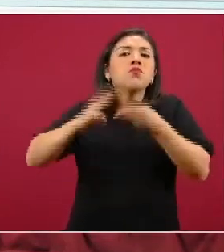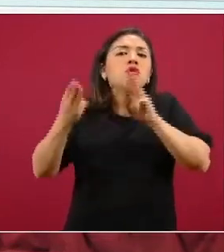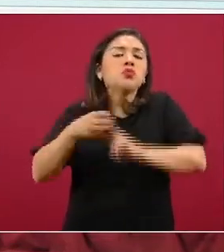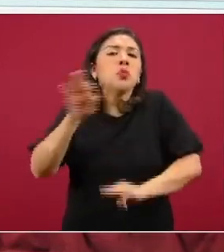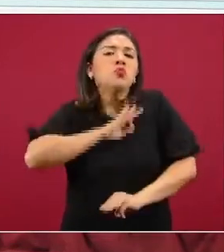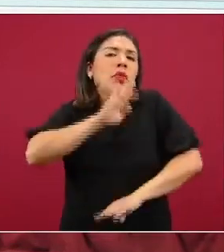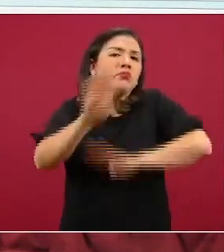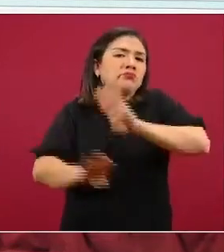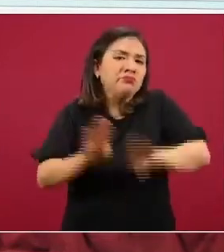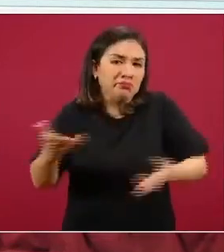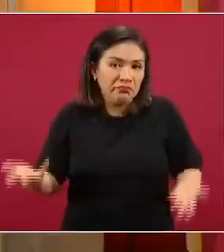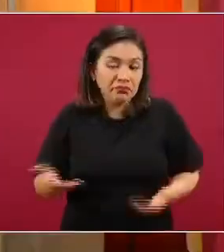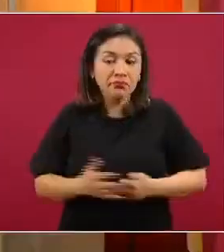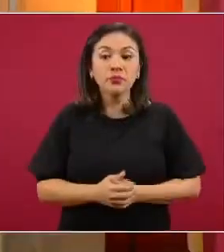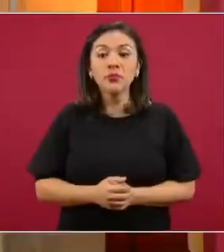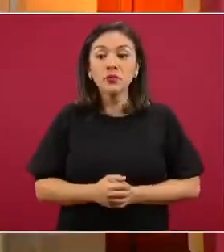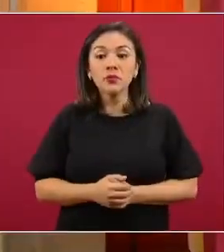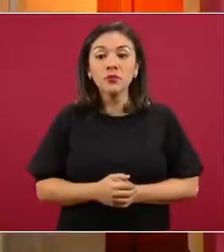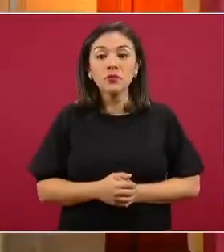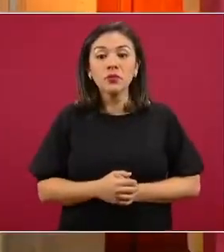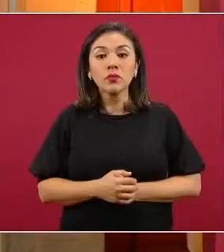comentaremos. La siguiente, por favor.